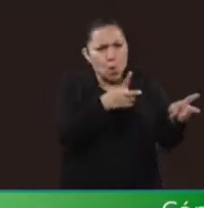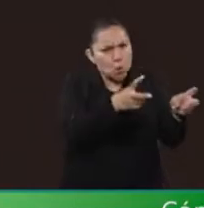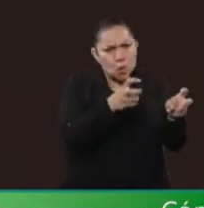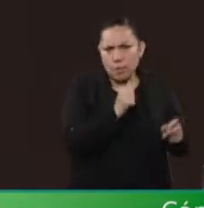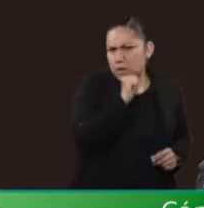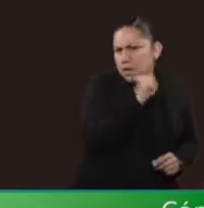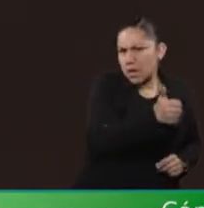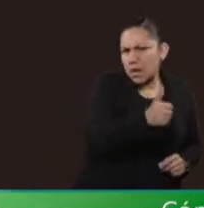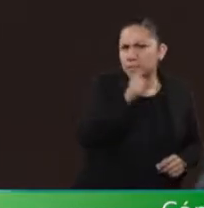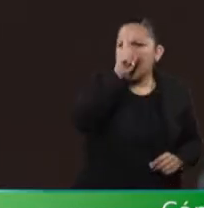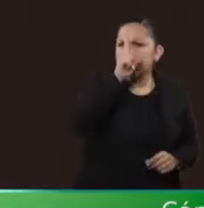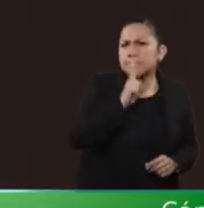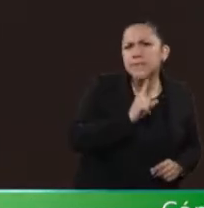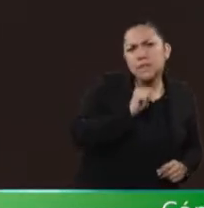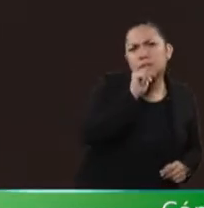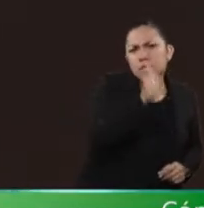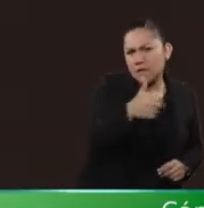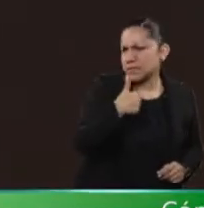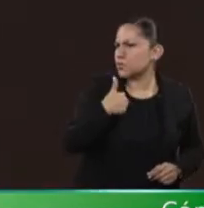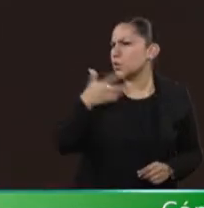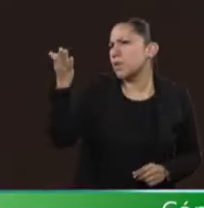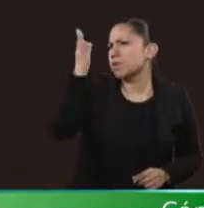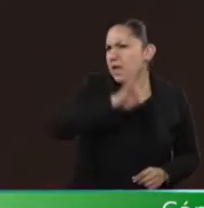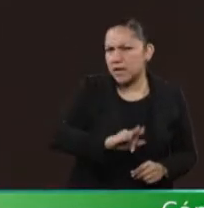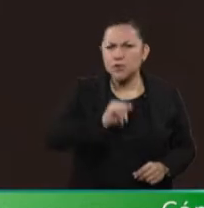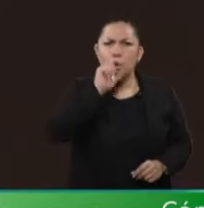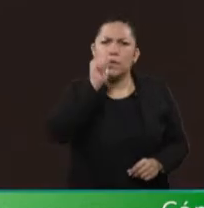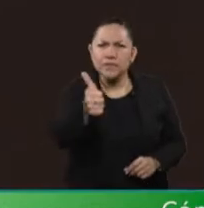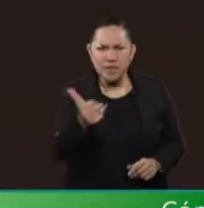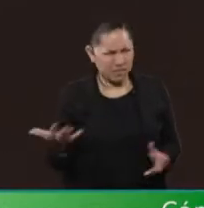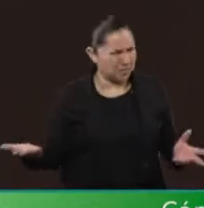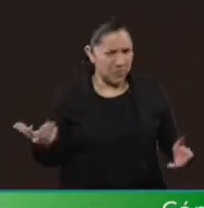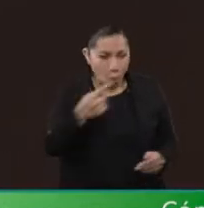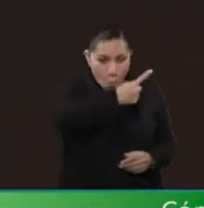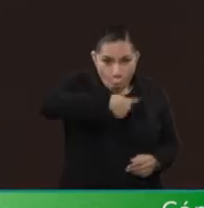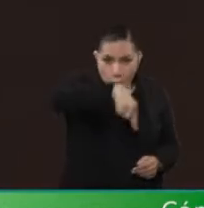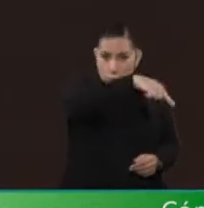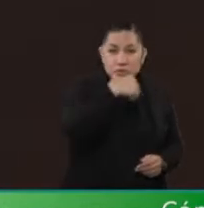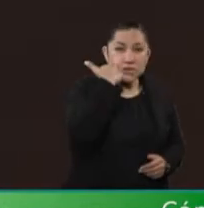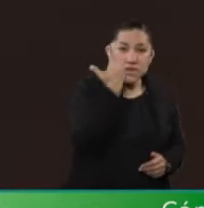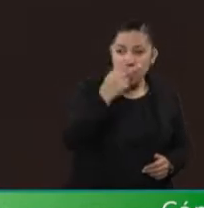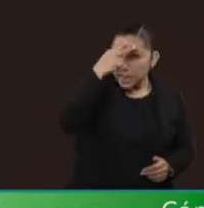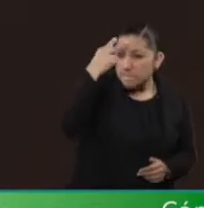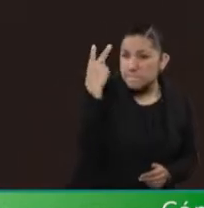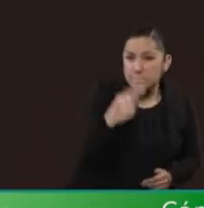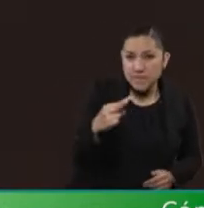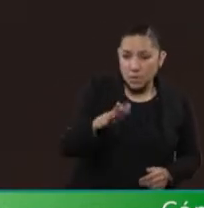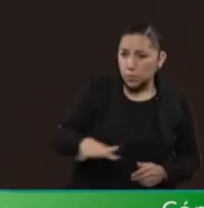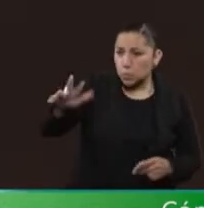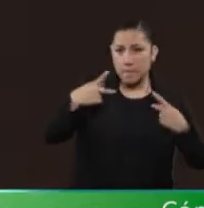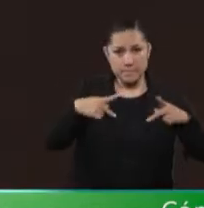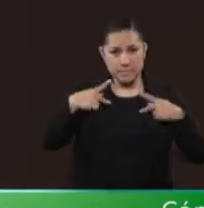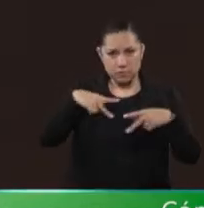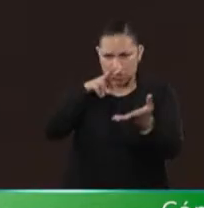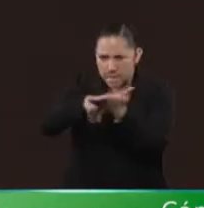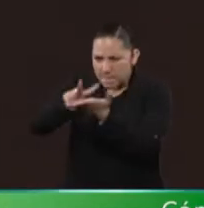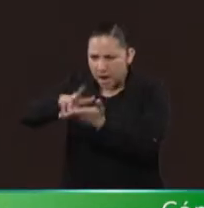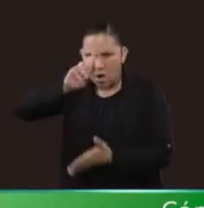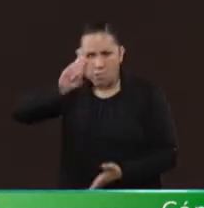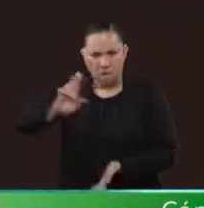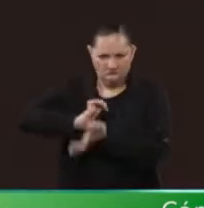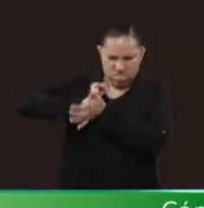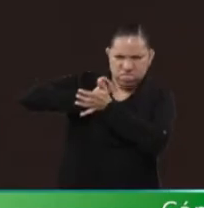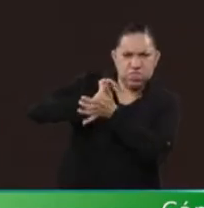Sinvergüenzas, se quieren robar la dignidad del pueblo de México, abusando de ha ese poder su tiempo, artificial diputado. Que